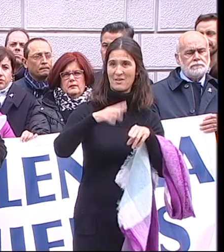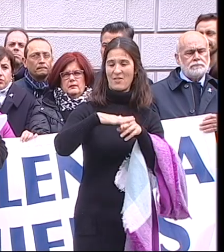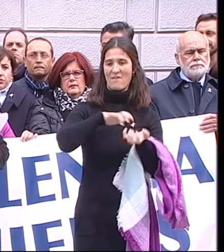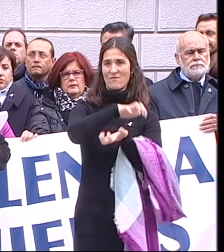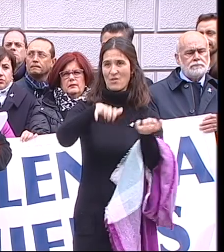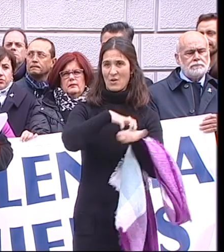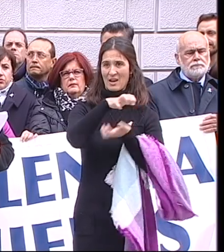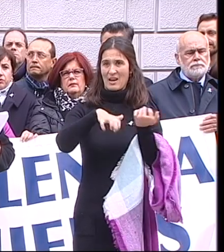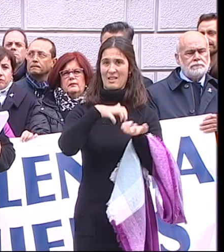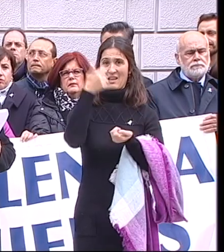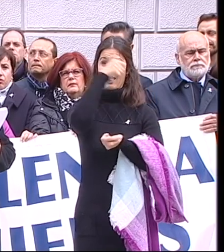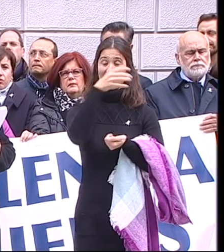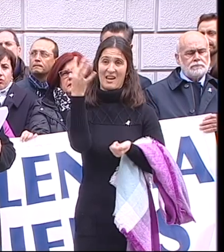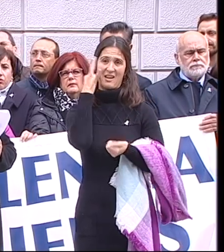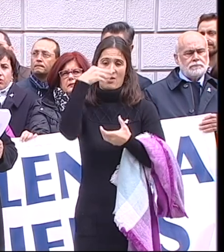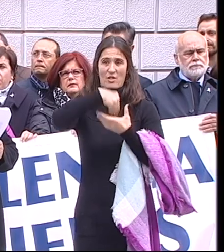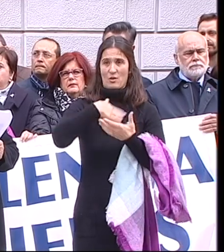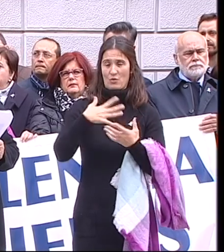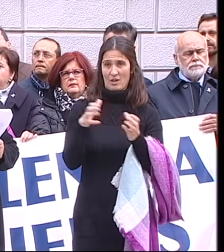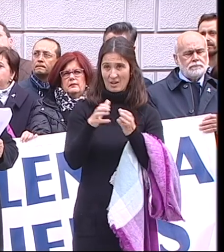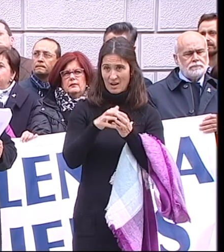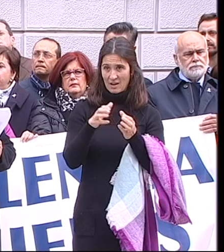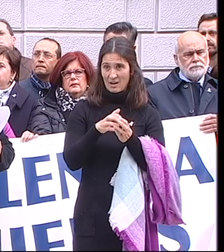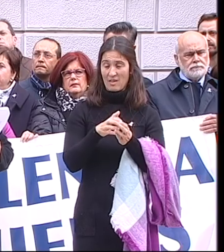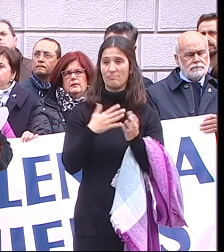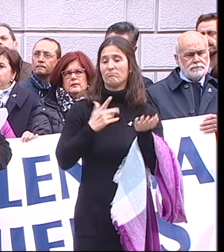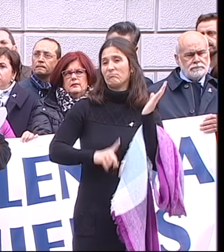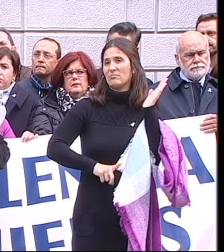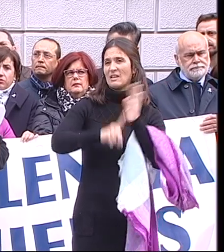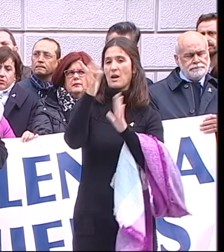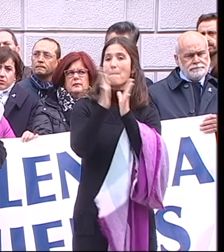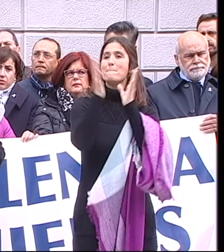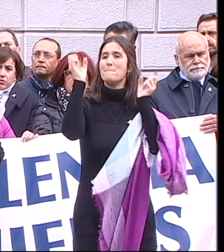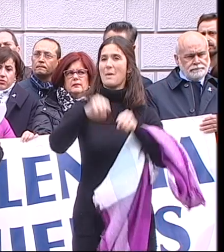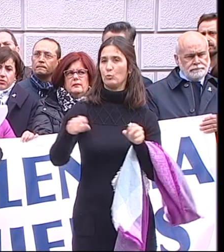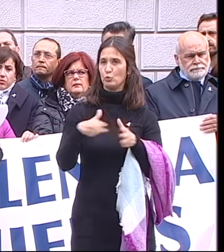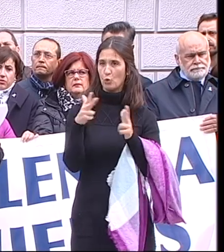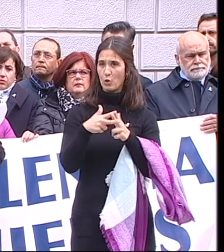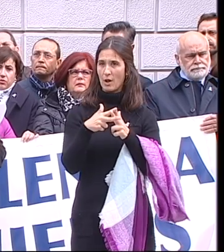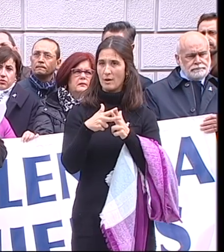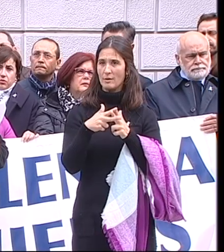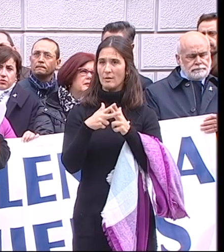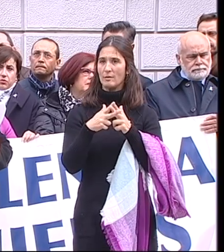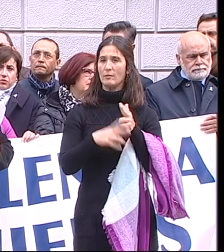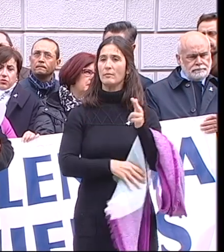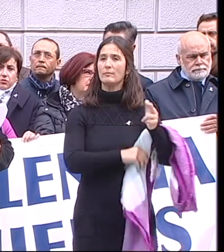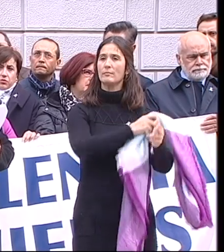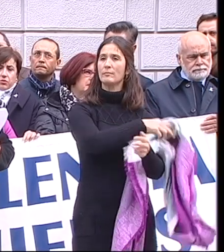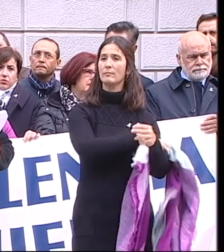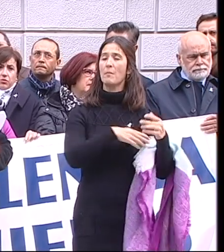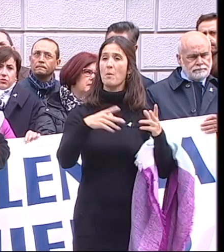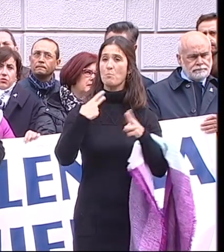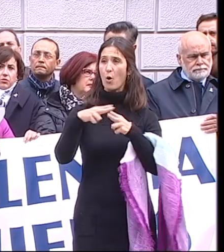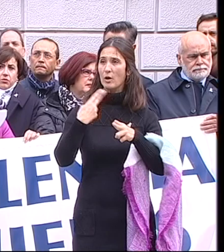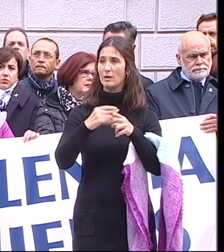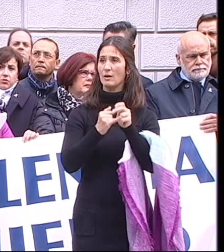de género que se produzcan en Granada. Desarrollar pactos sociales, políticos e